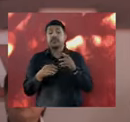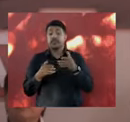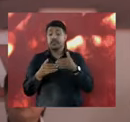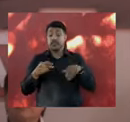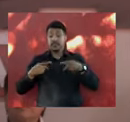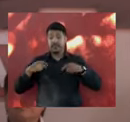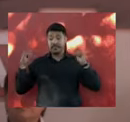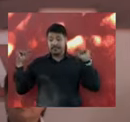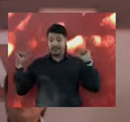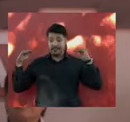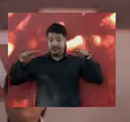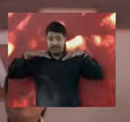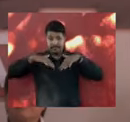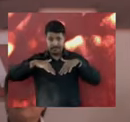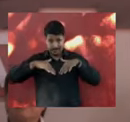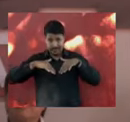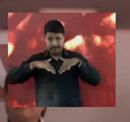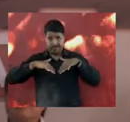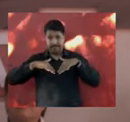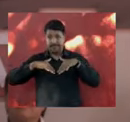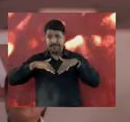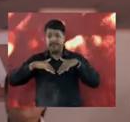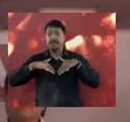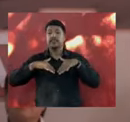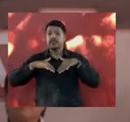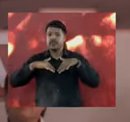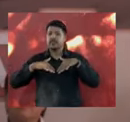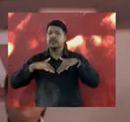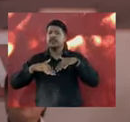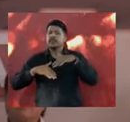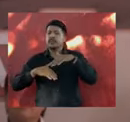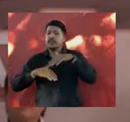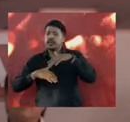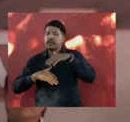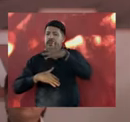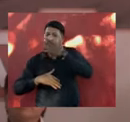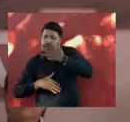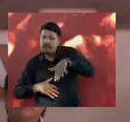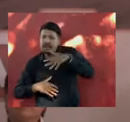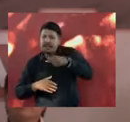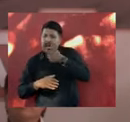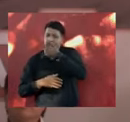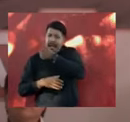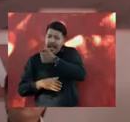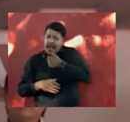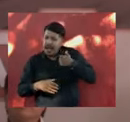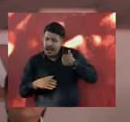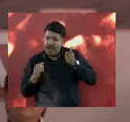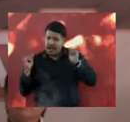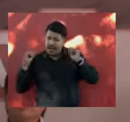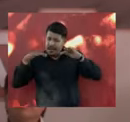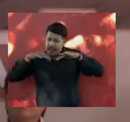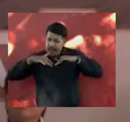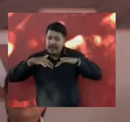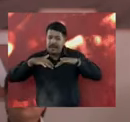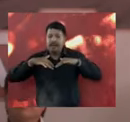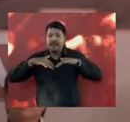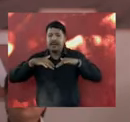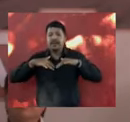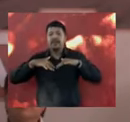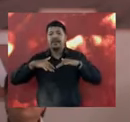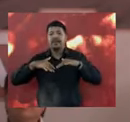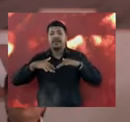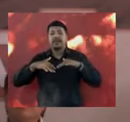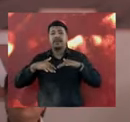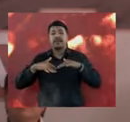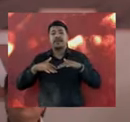aquí, hay que buscar cada uno de los que estuvieron, están hoy aquí, que